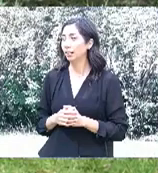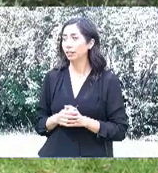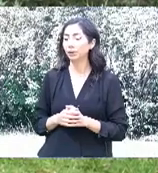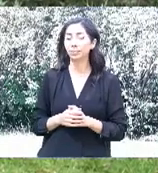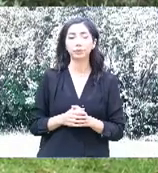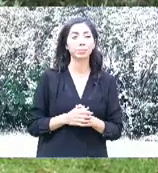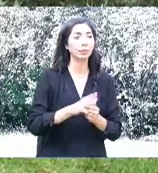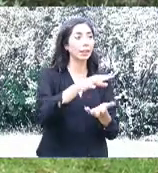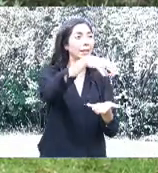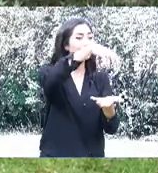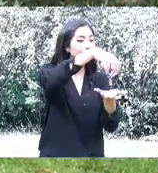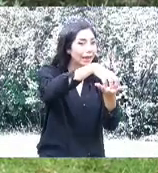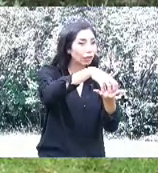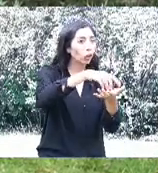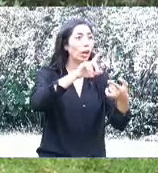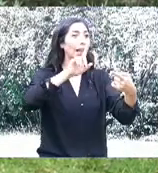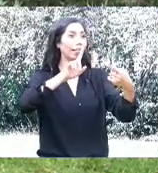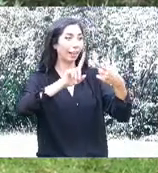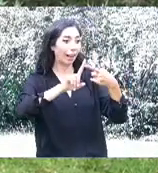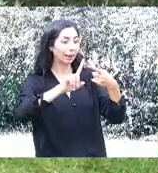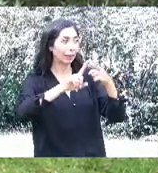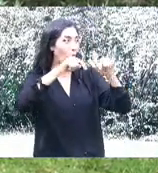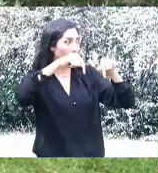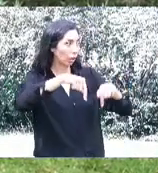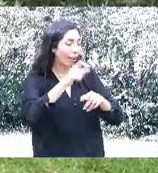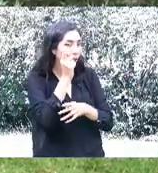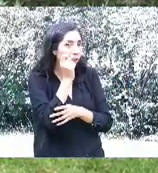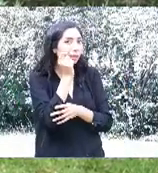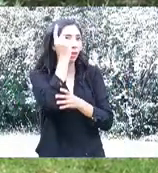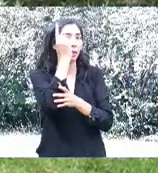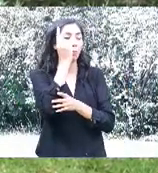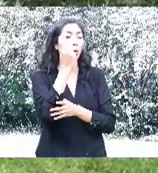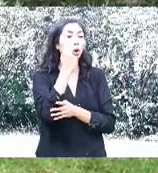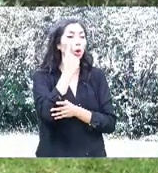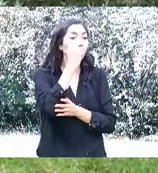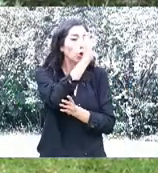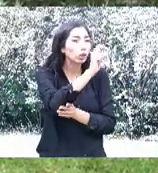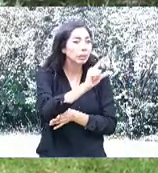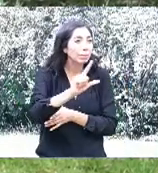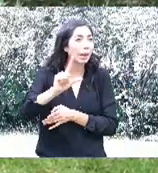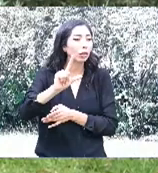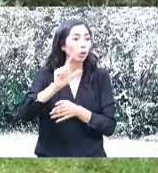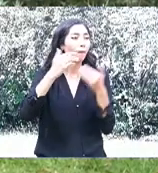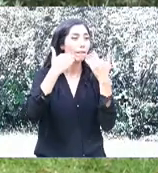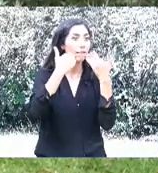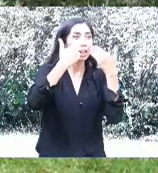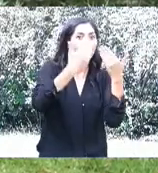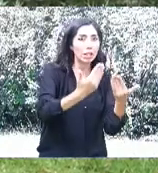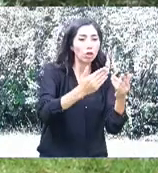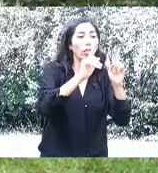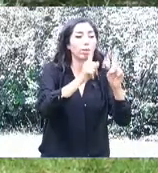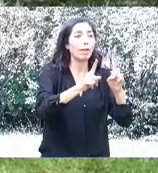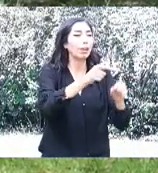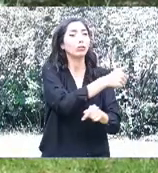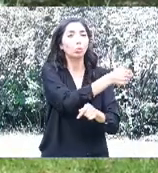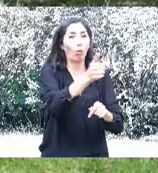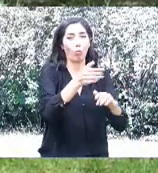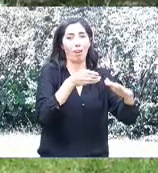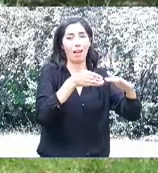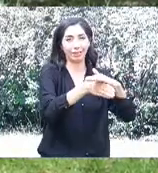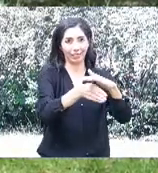en el centro interactivo entendemos que el conocimiento y sus beneficios deberían ser accesibles para todas y